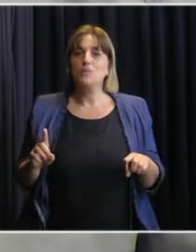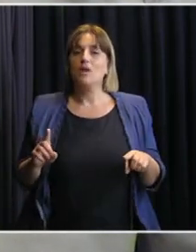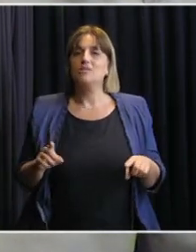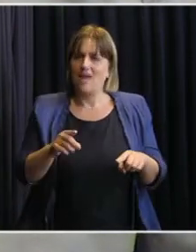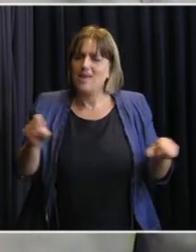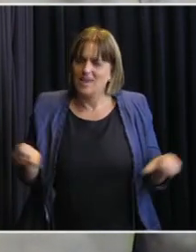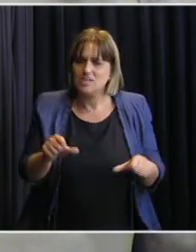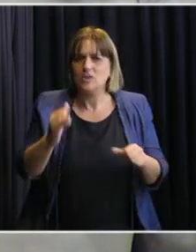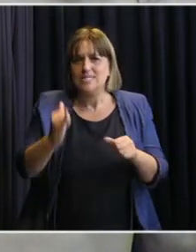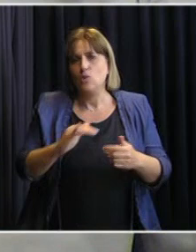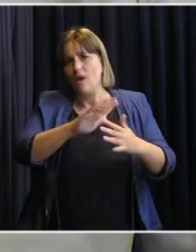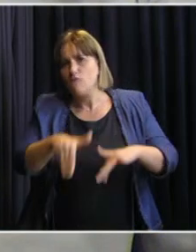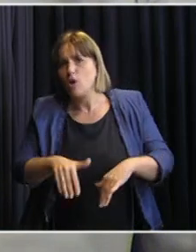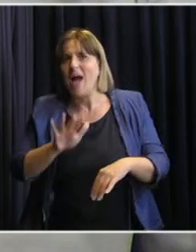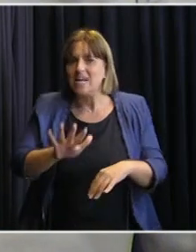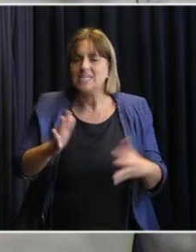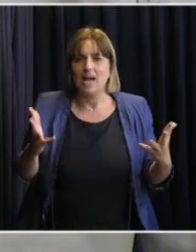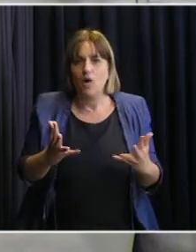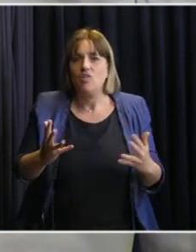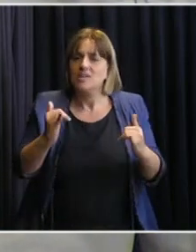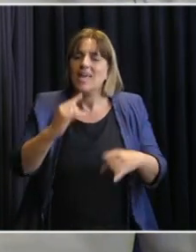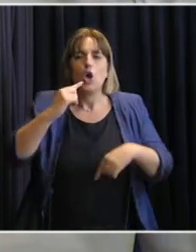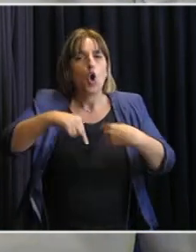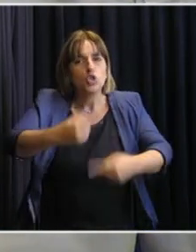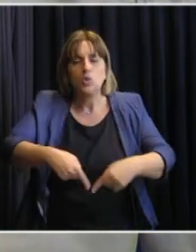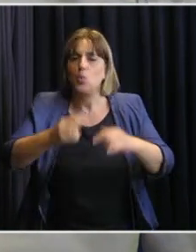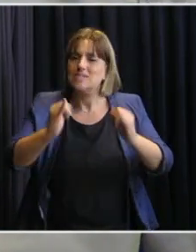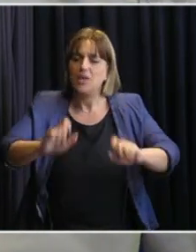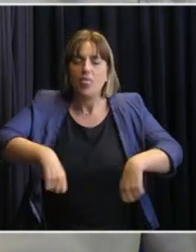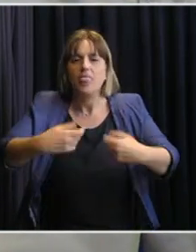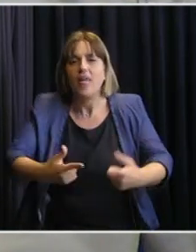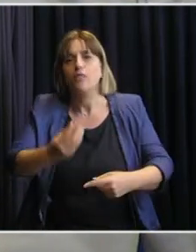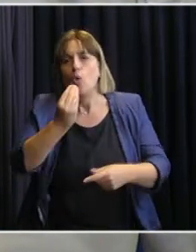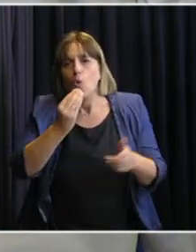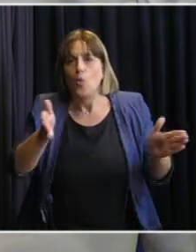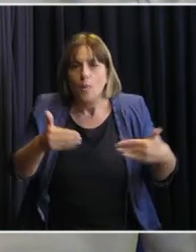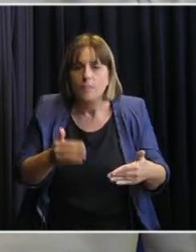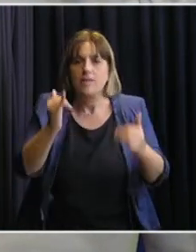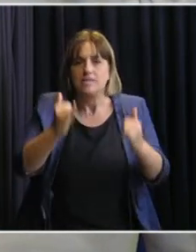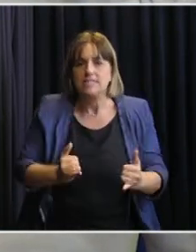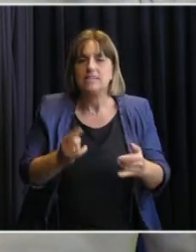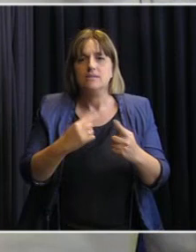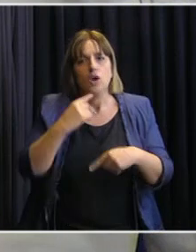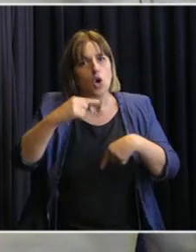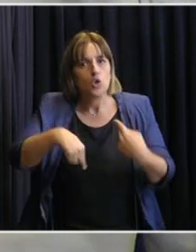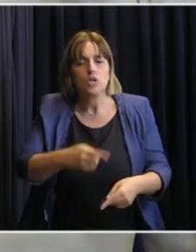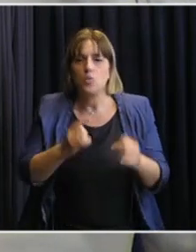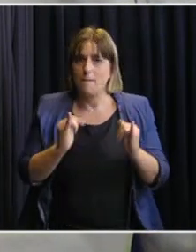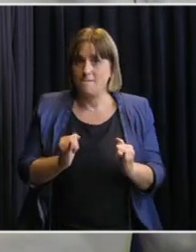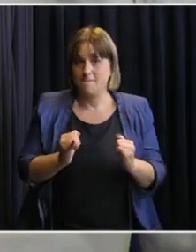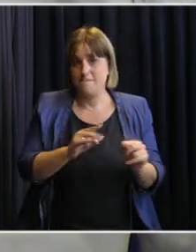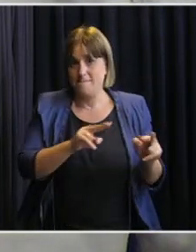creó un sistema, que elaboró un sistema en el cual tuvo que seguir dando alimentos, suministrando alimentos